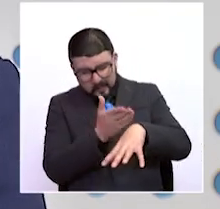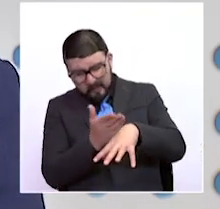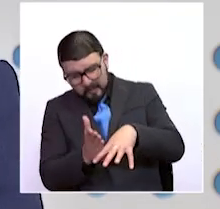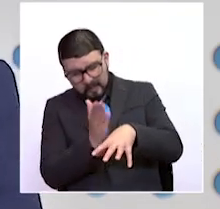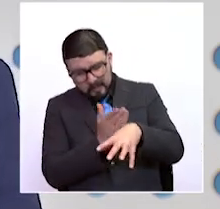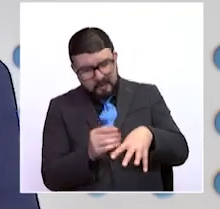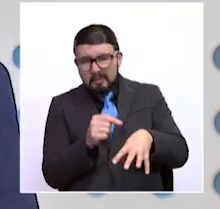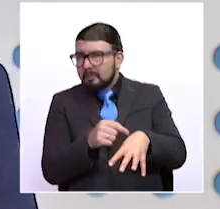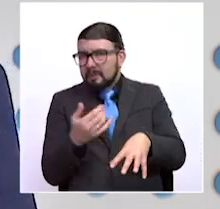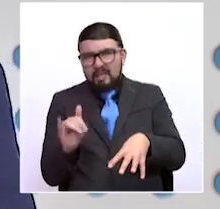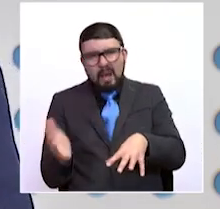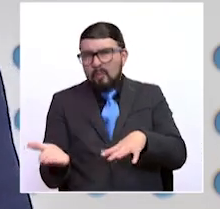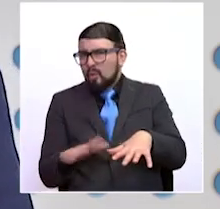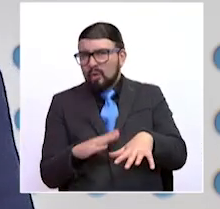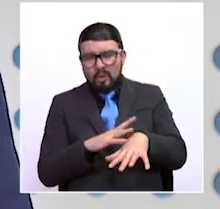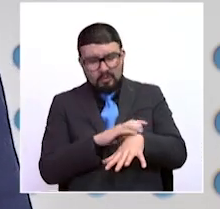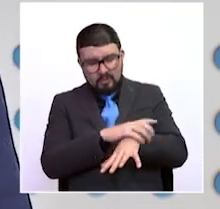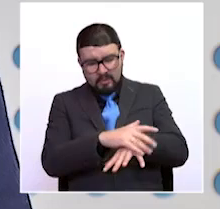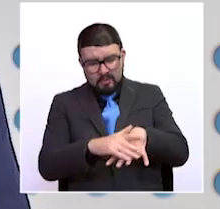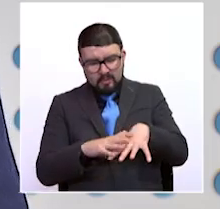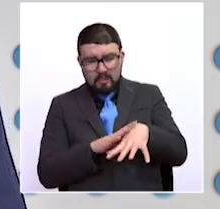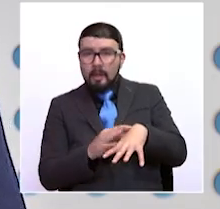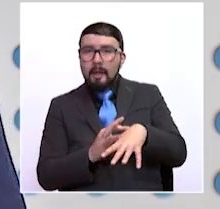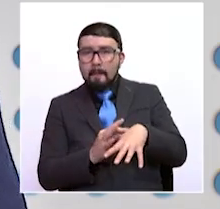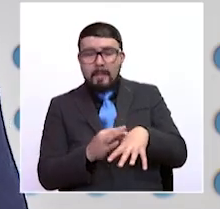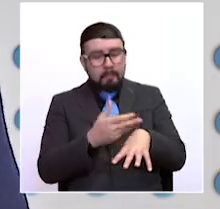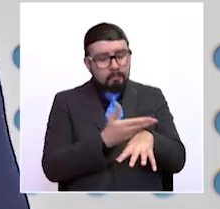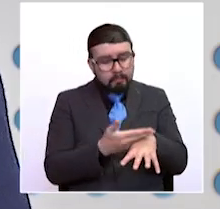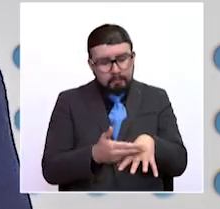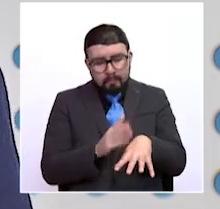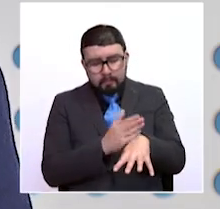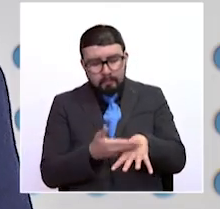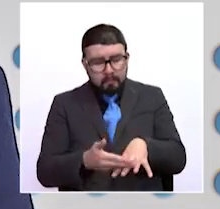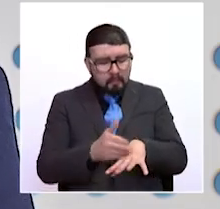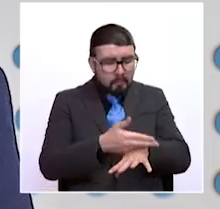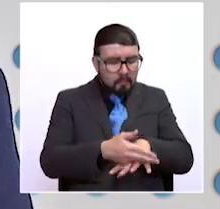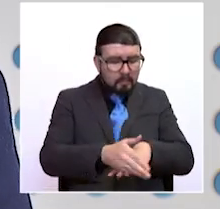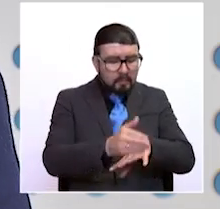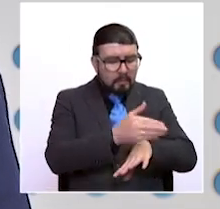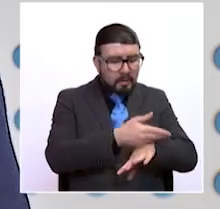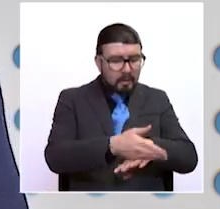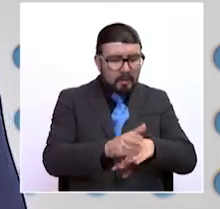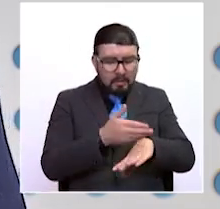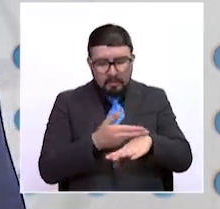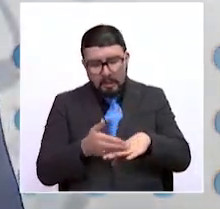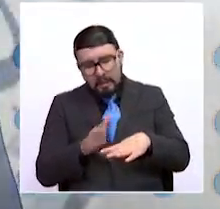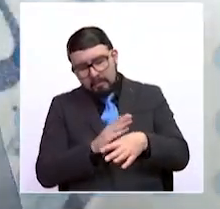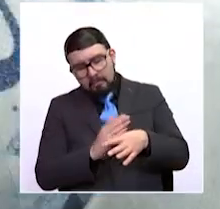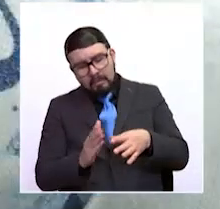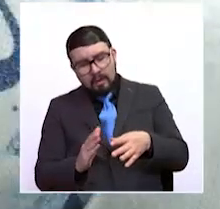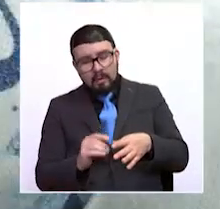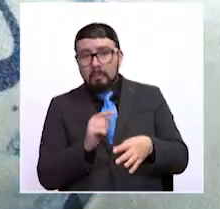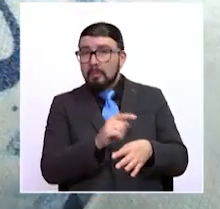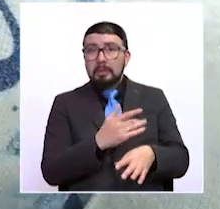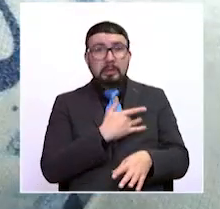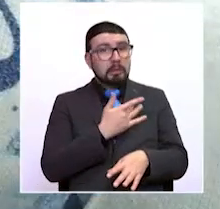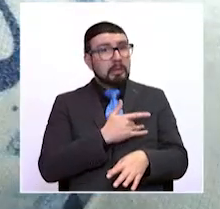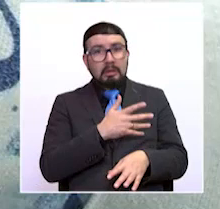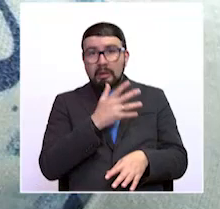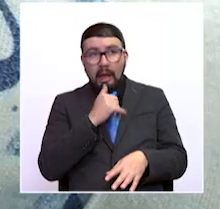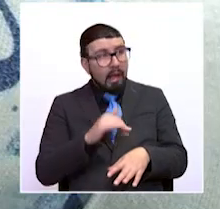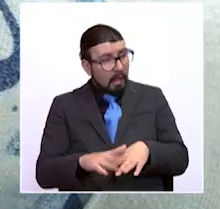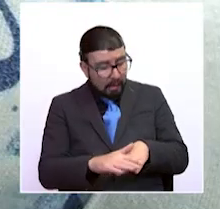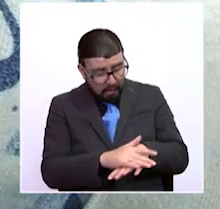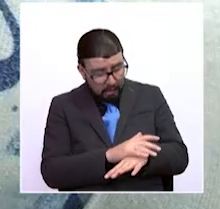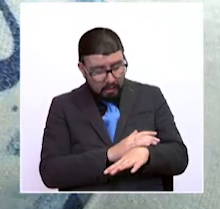está muerto, entonces ese tejido se va a retirar y el paciente no va a quedar ni con sensibilidad ni